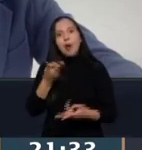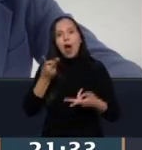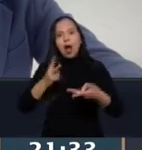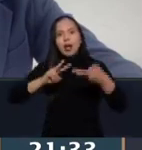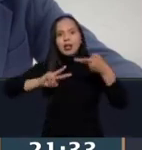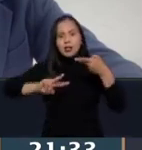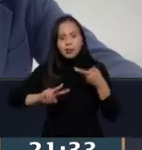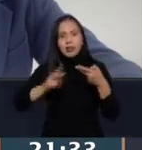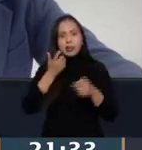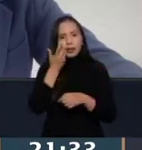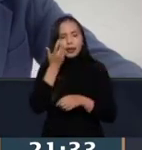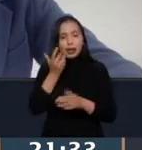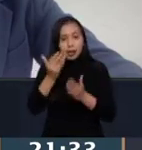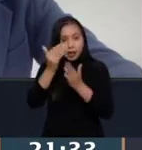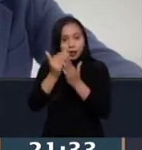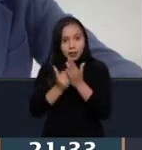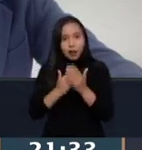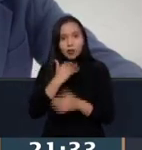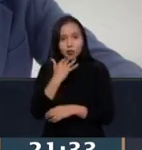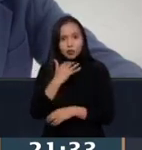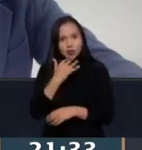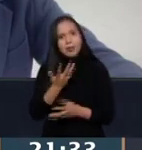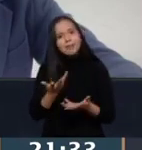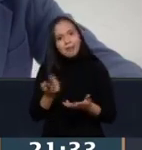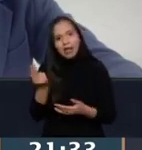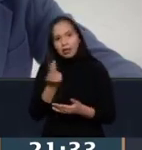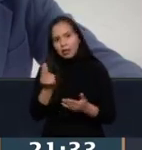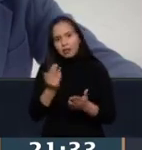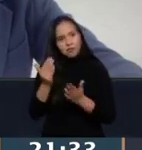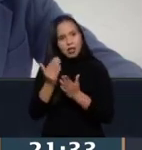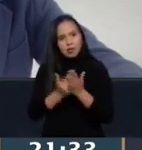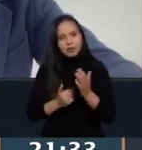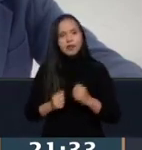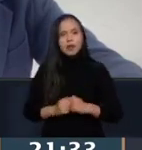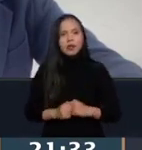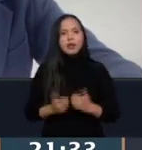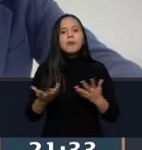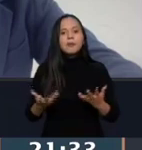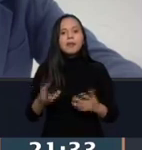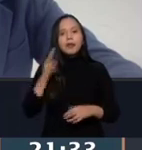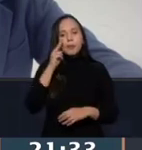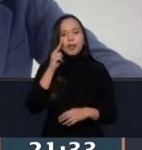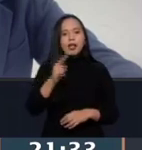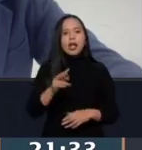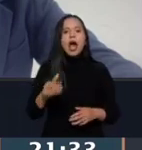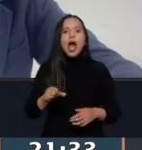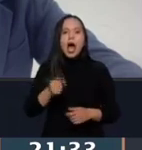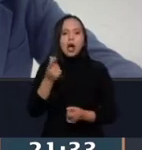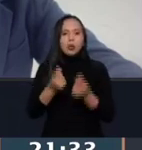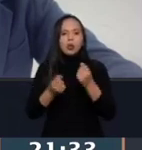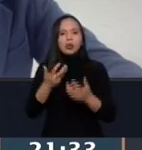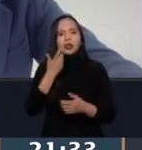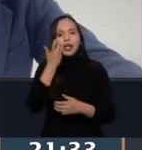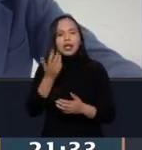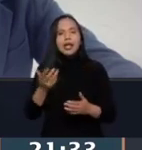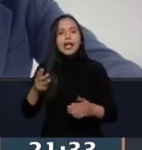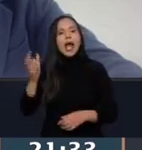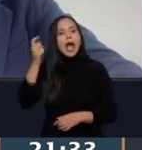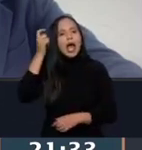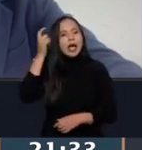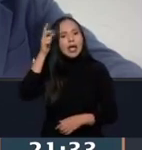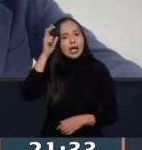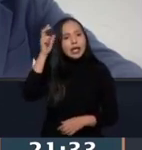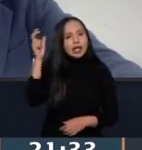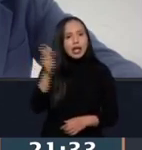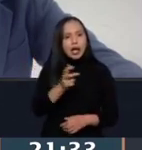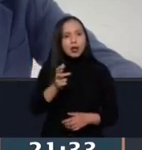es reducir los contaminantes. Y también pues hay quienes buscan cerrar la refinería de Tula en Hidalgo, supuestamente para